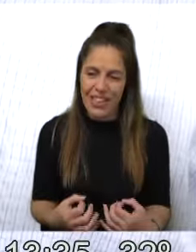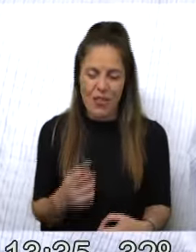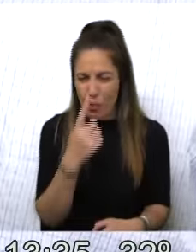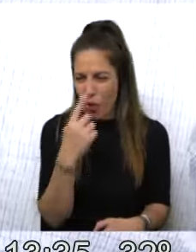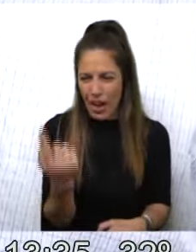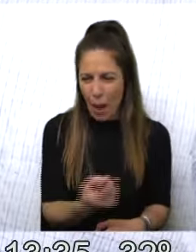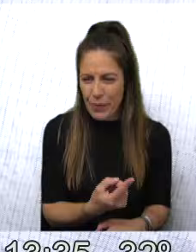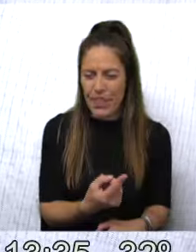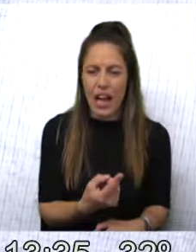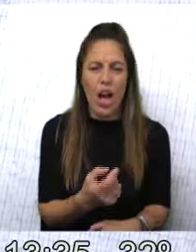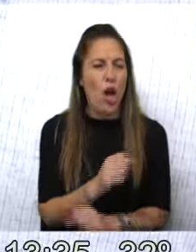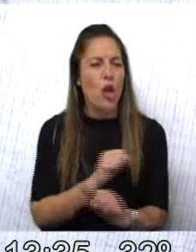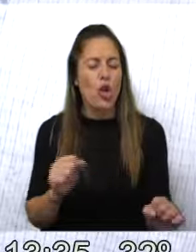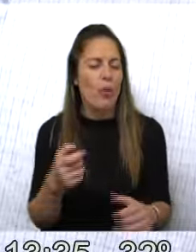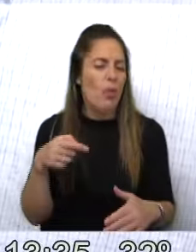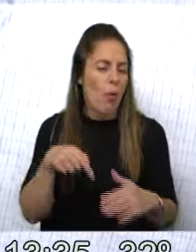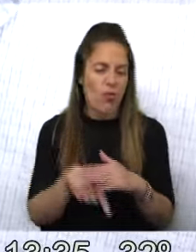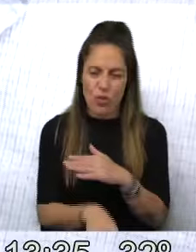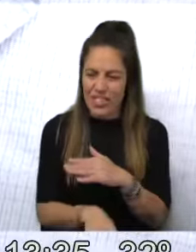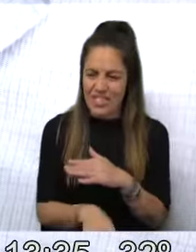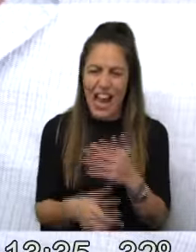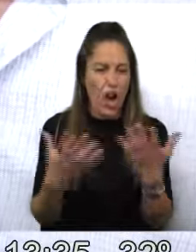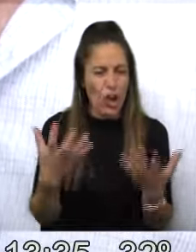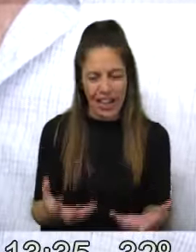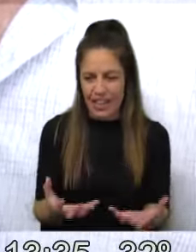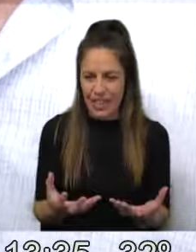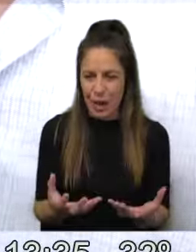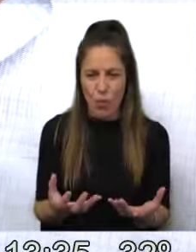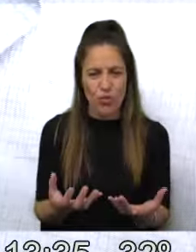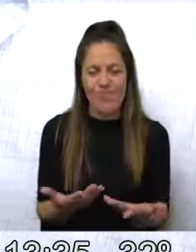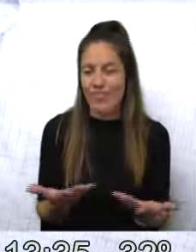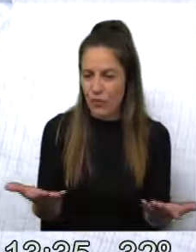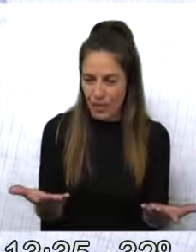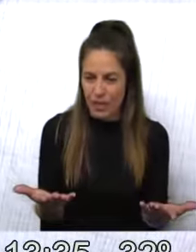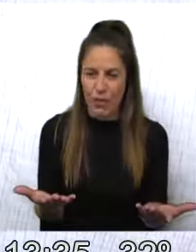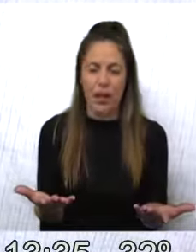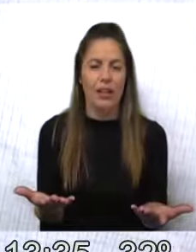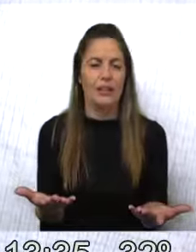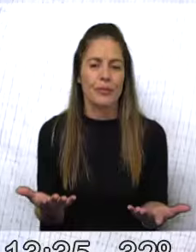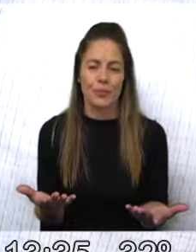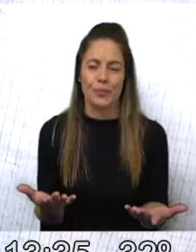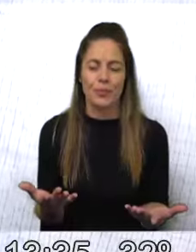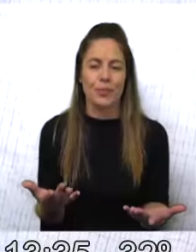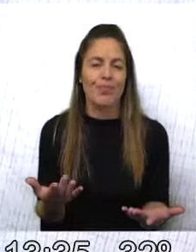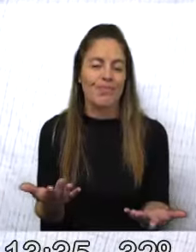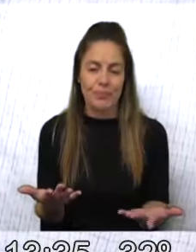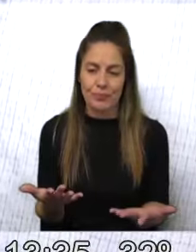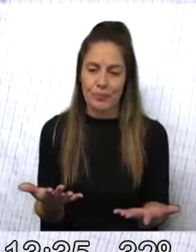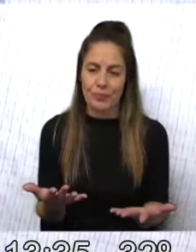rápida, no pudimos profundizar lo que queríamos, en definitiva, ¿no?